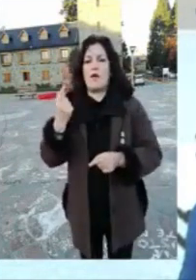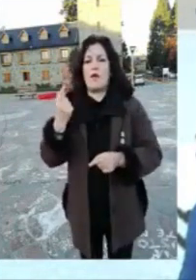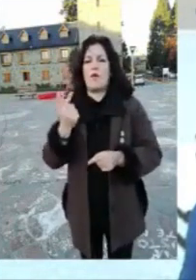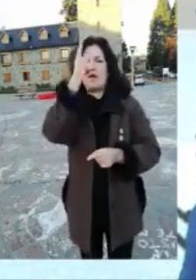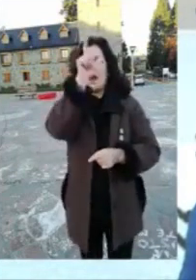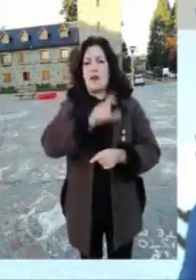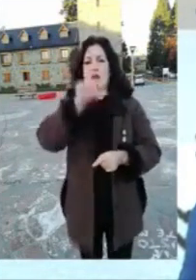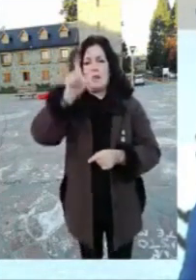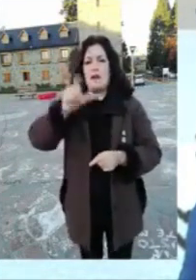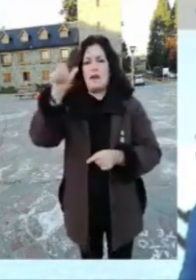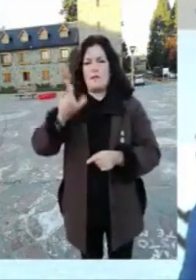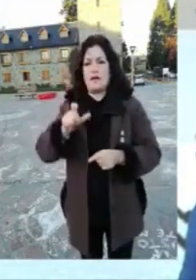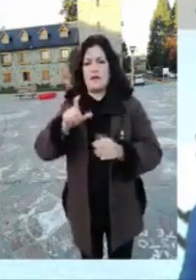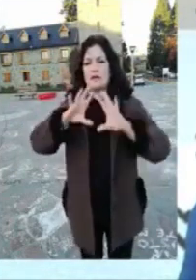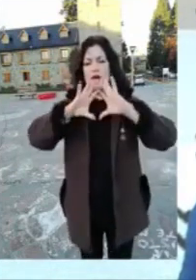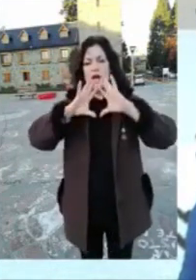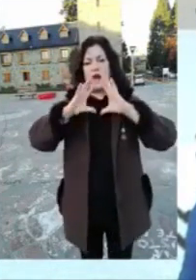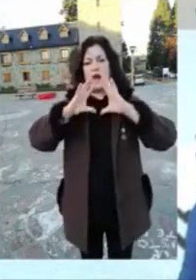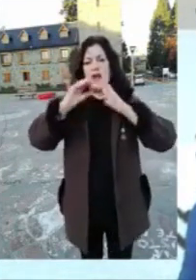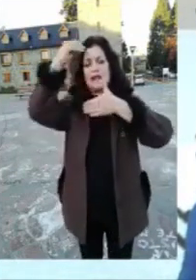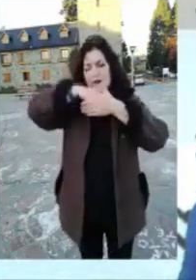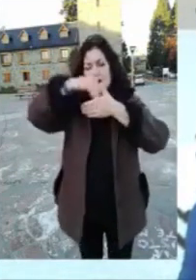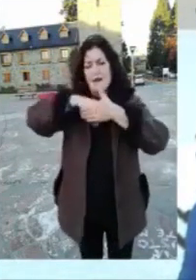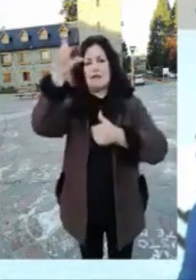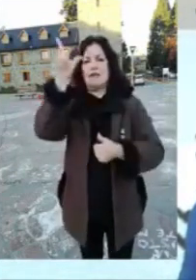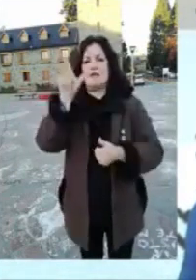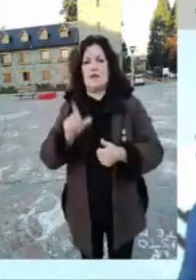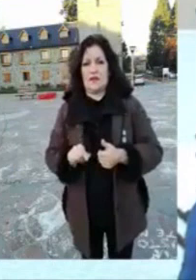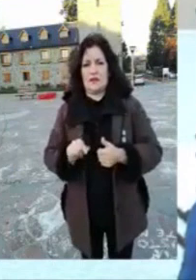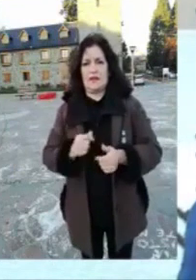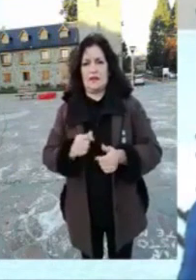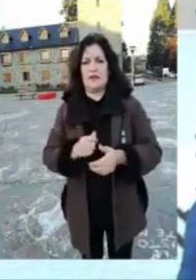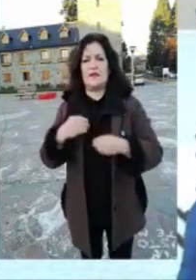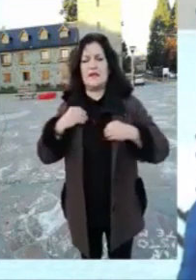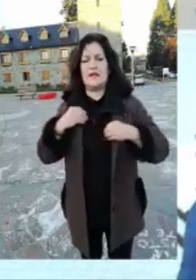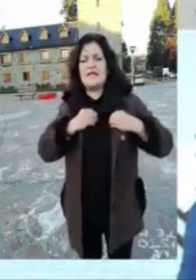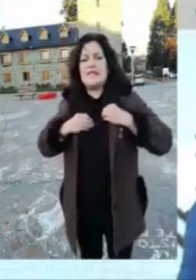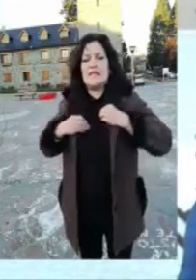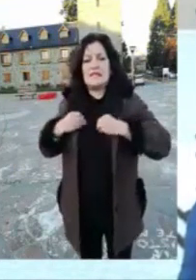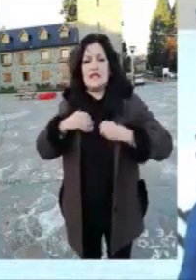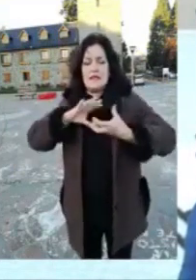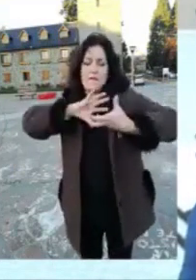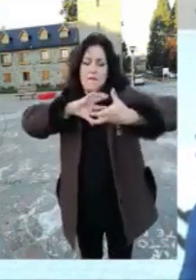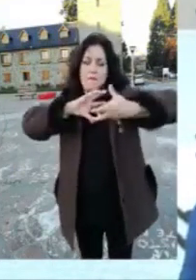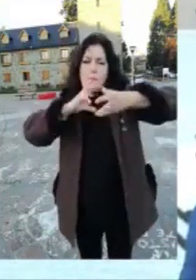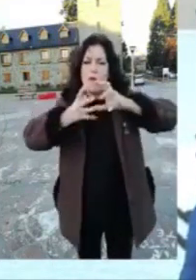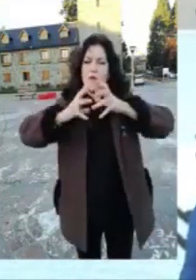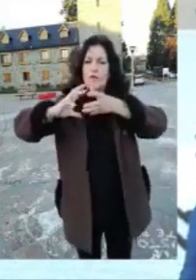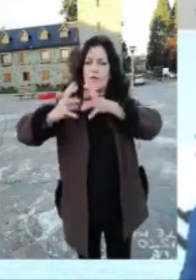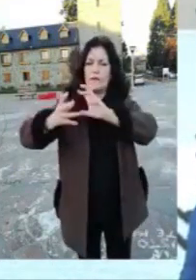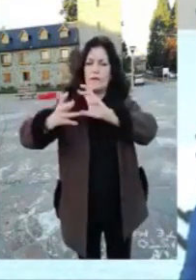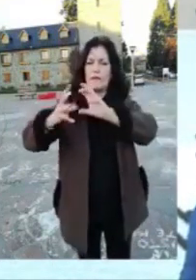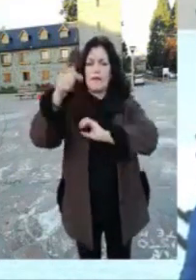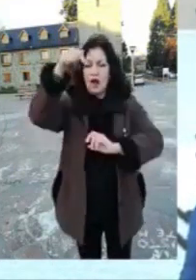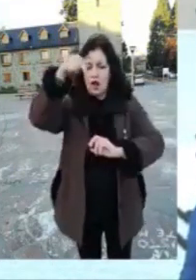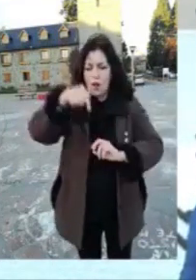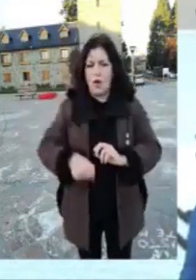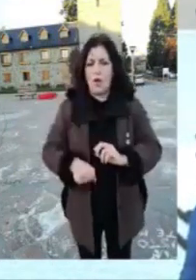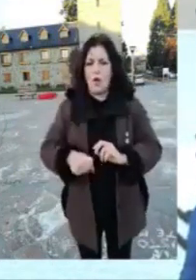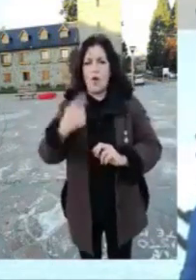nuestra patria tiene que existir ese sentido de poder transformar nuestra realidad a partir de